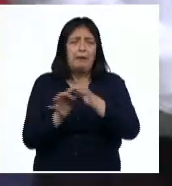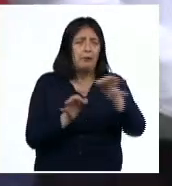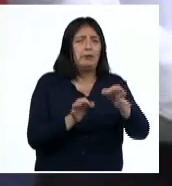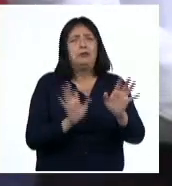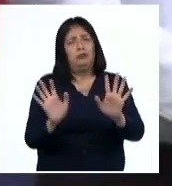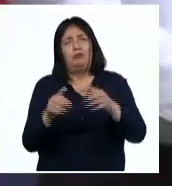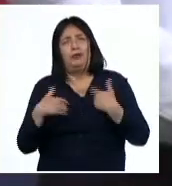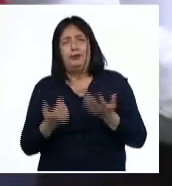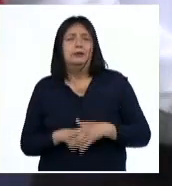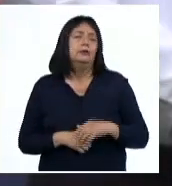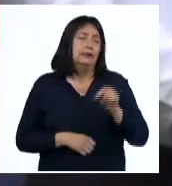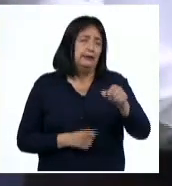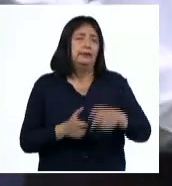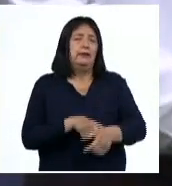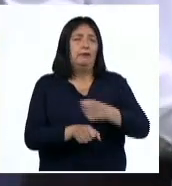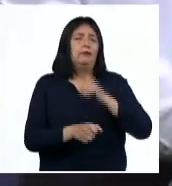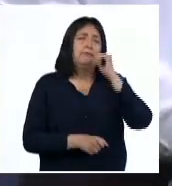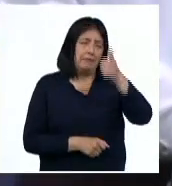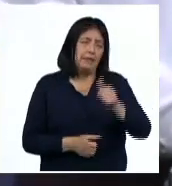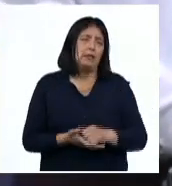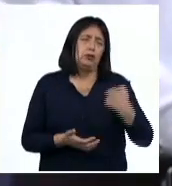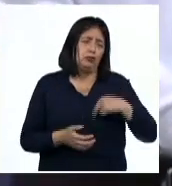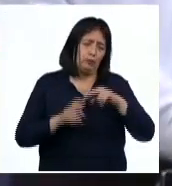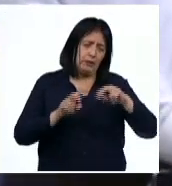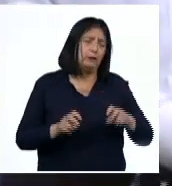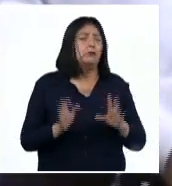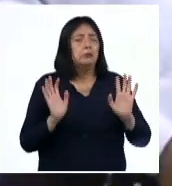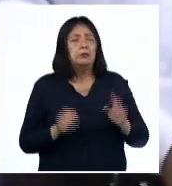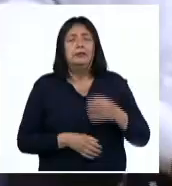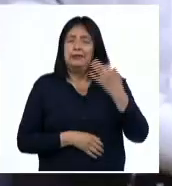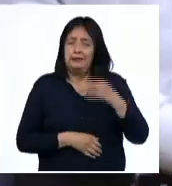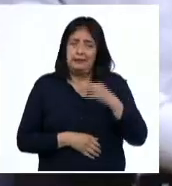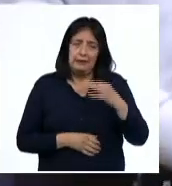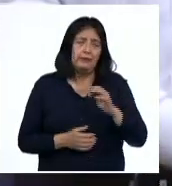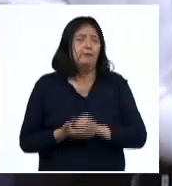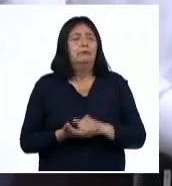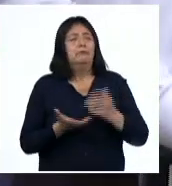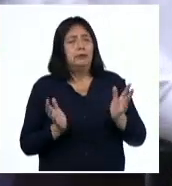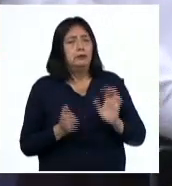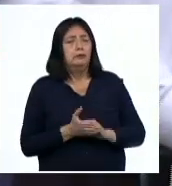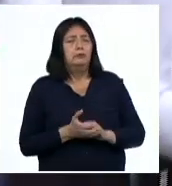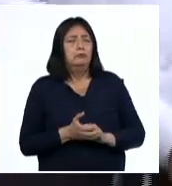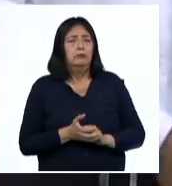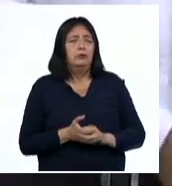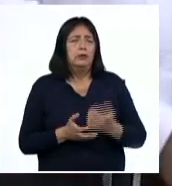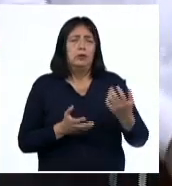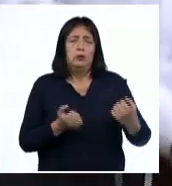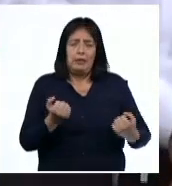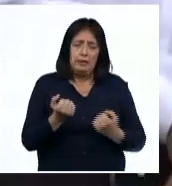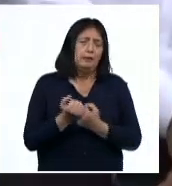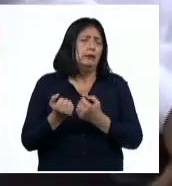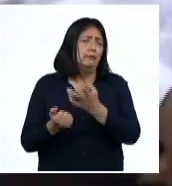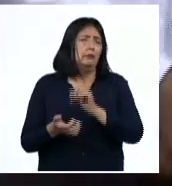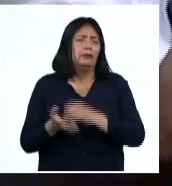todas las regiones. Ese es el esfuerzo. Mañana lo vamos a analizar, siempre con el respaldo de